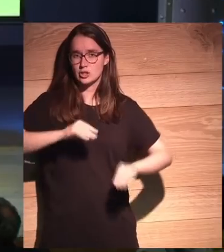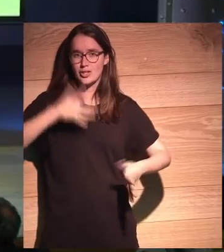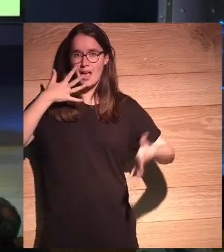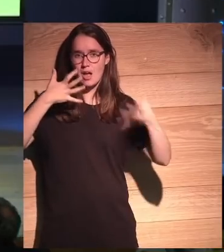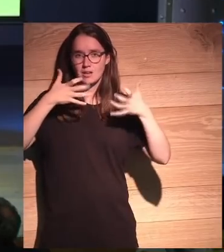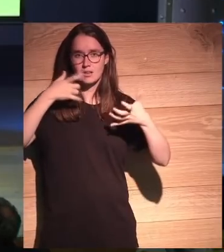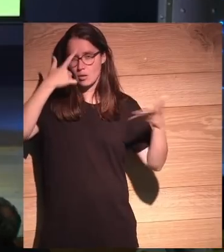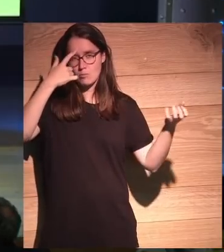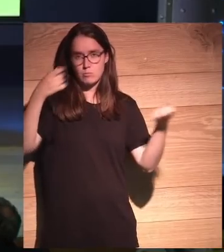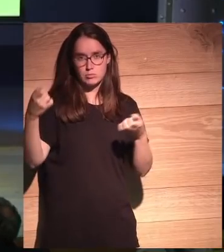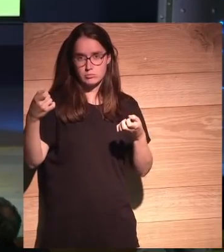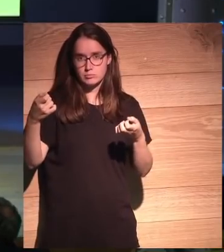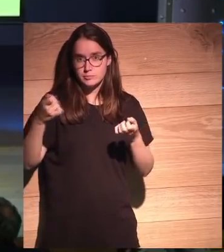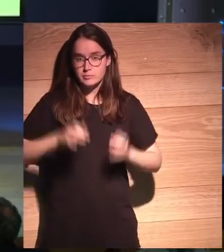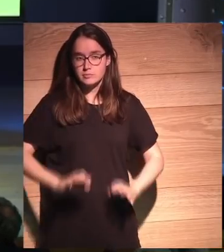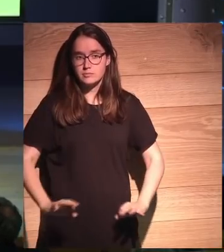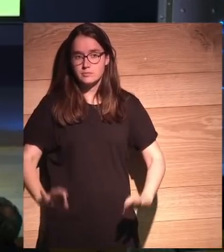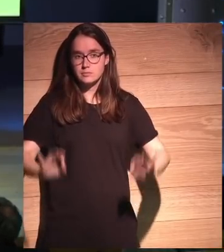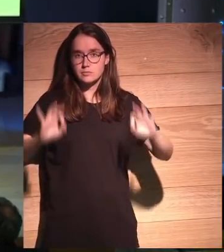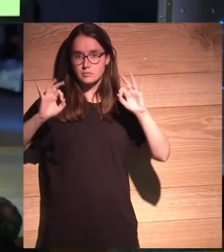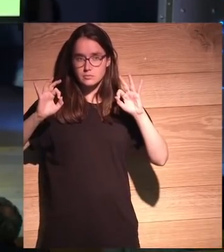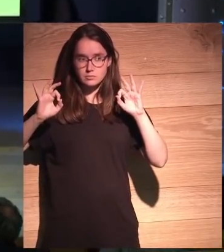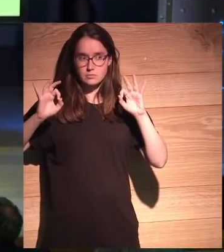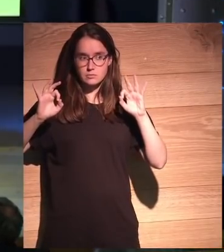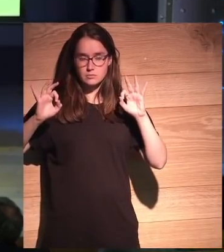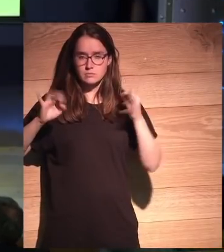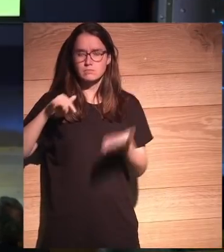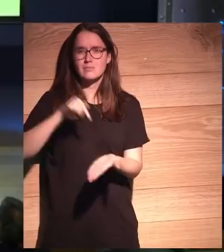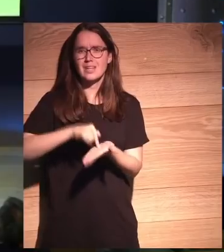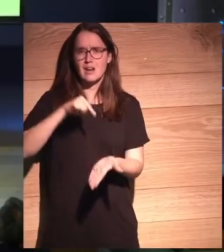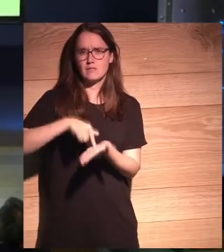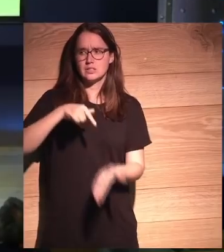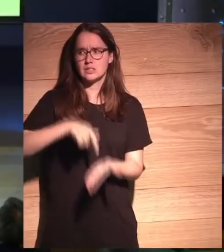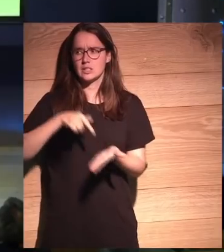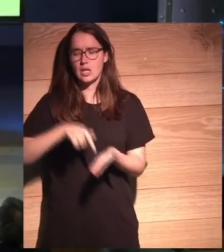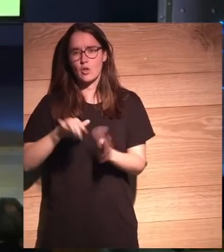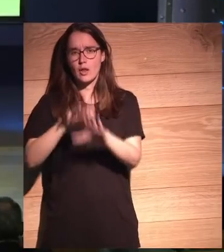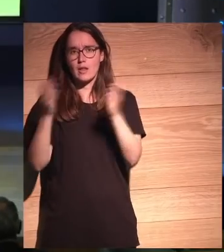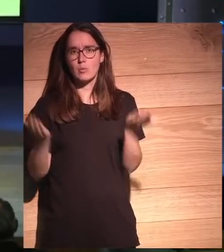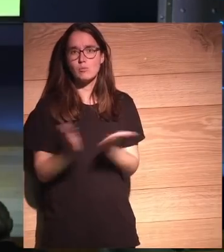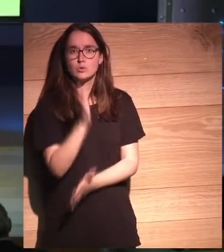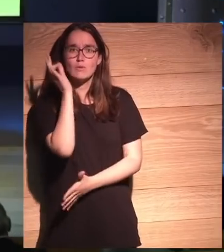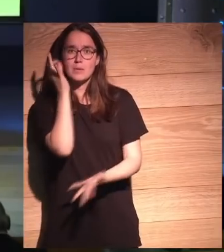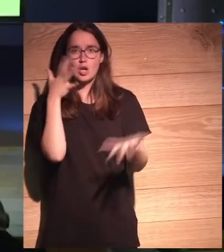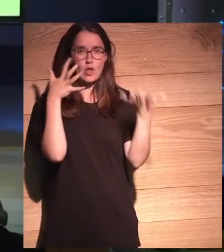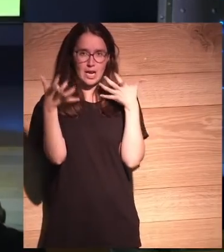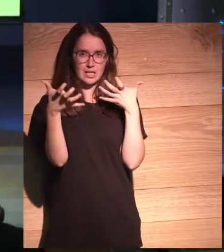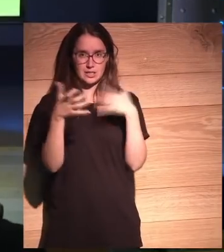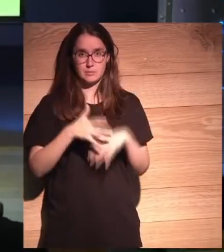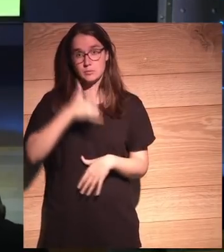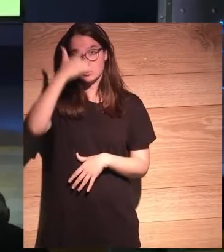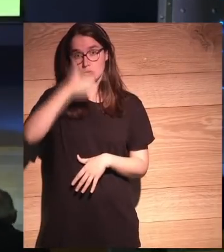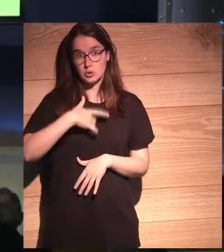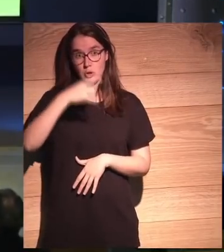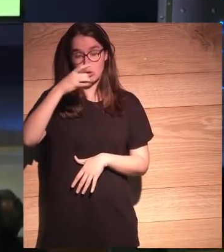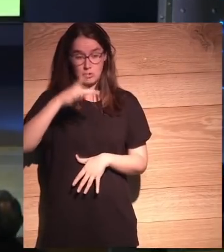arte y sobre todo como reivindicadora del mundo femenino en el arte. Y yo